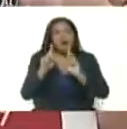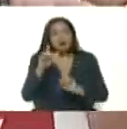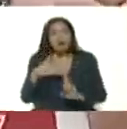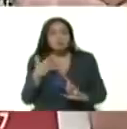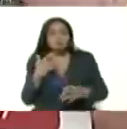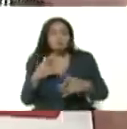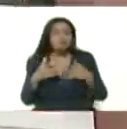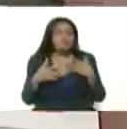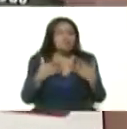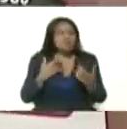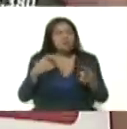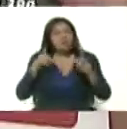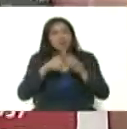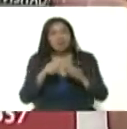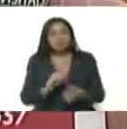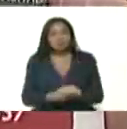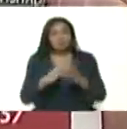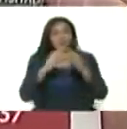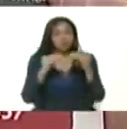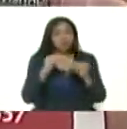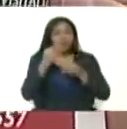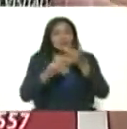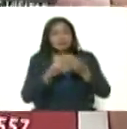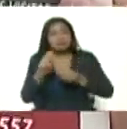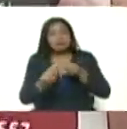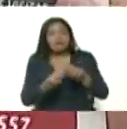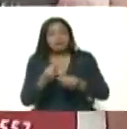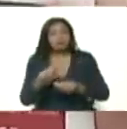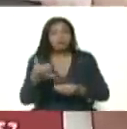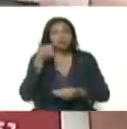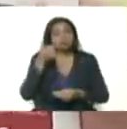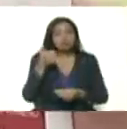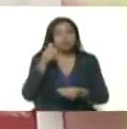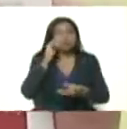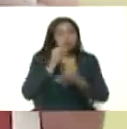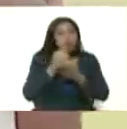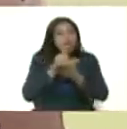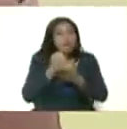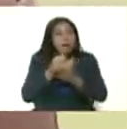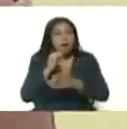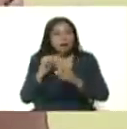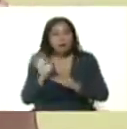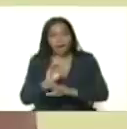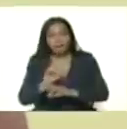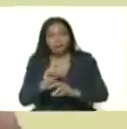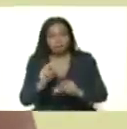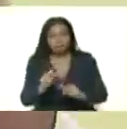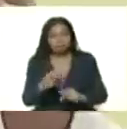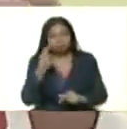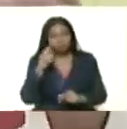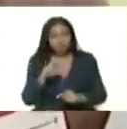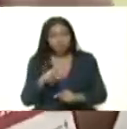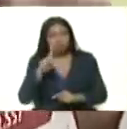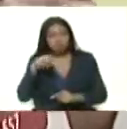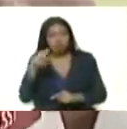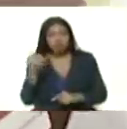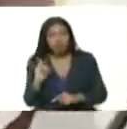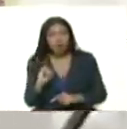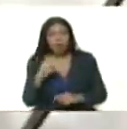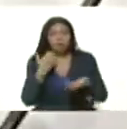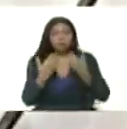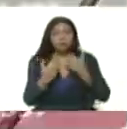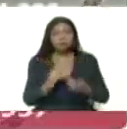A todos ellos les estamos haciendo las llamadas pruebas rápidas. Estamos haciendo un despistaje, repito, de